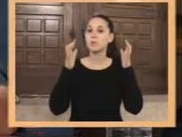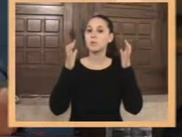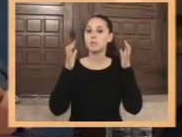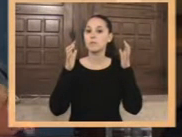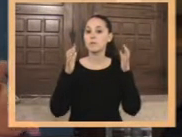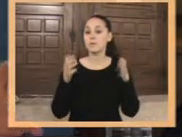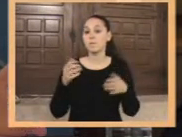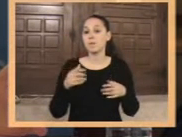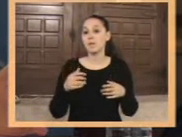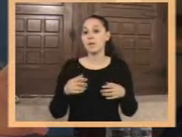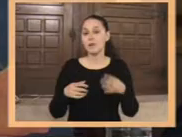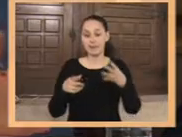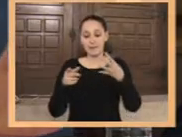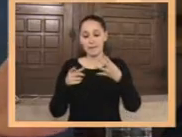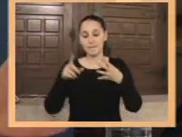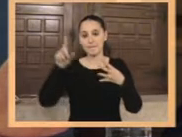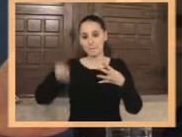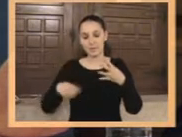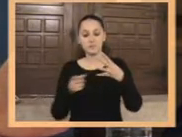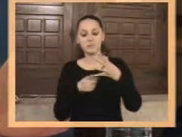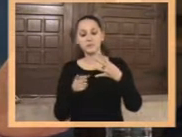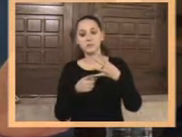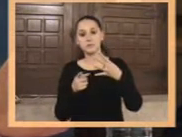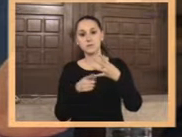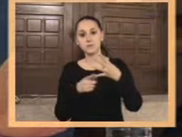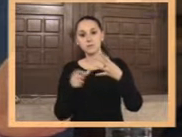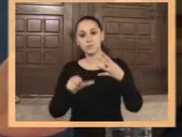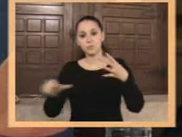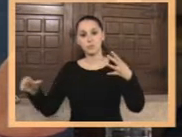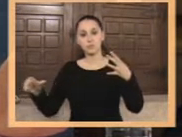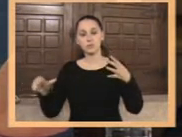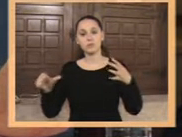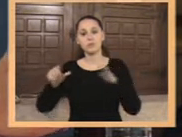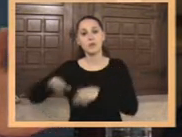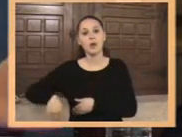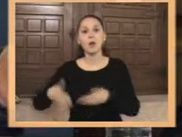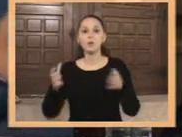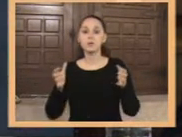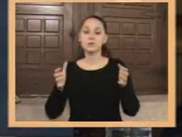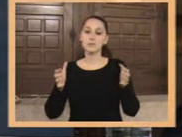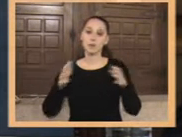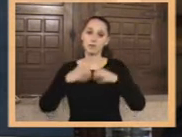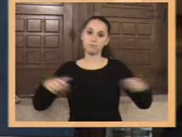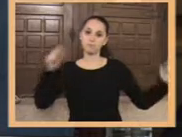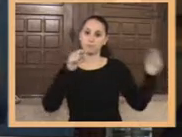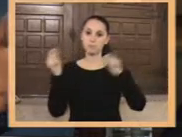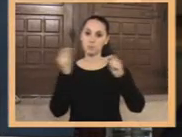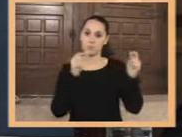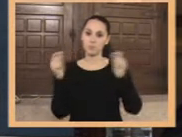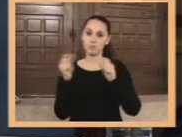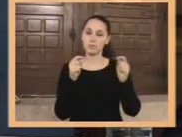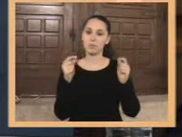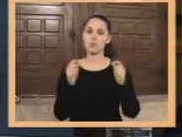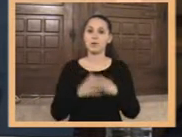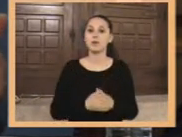sea la última semana de cada mes la celebración del pleno. Vale. Y los primeros días que ha habido en este caso, de habida